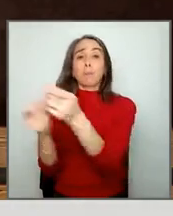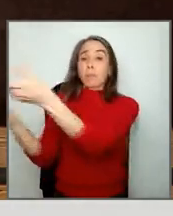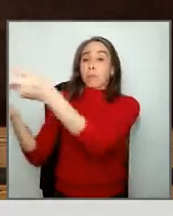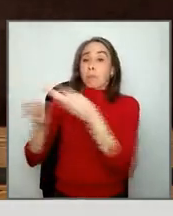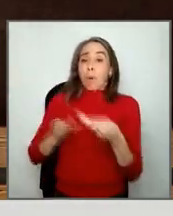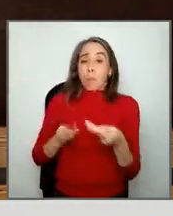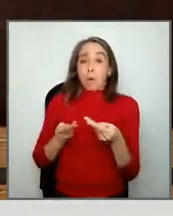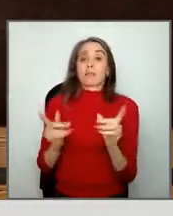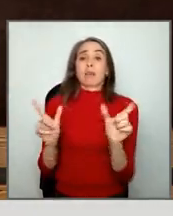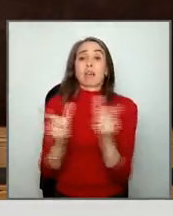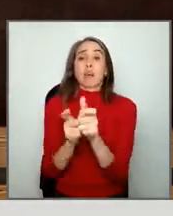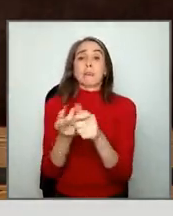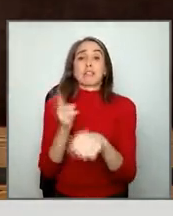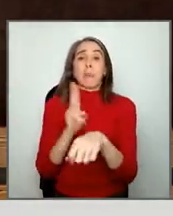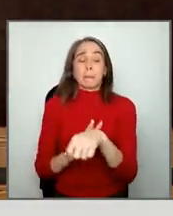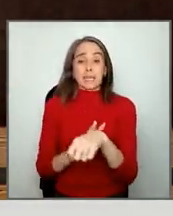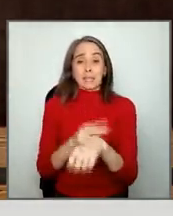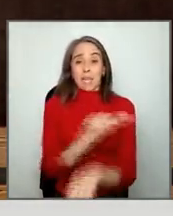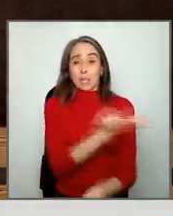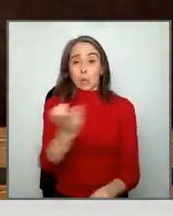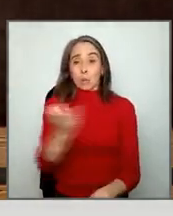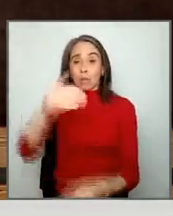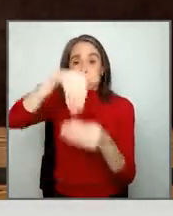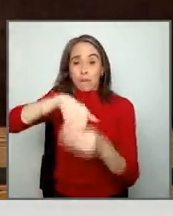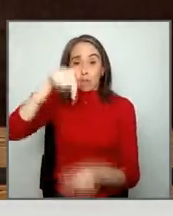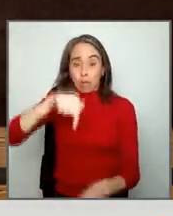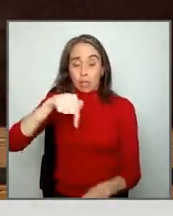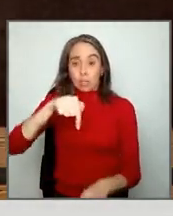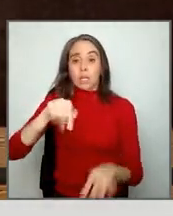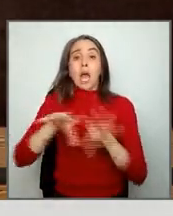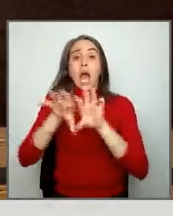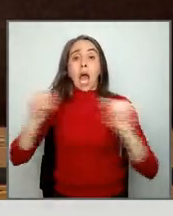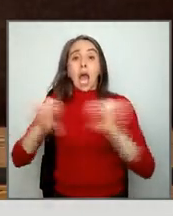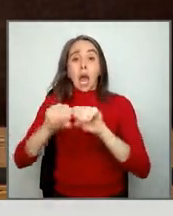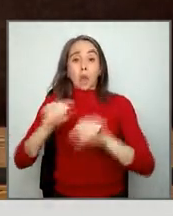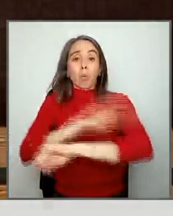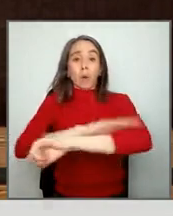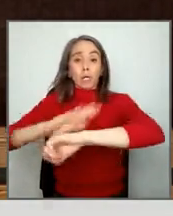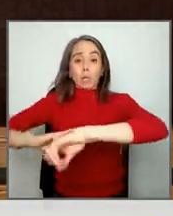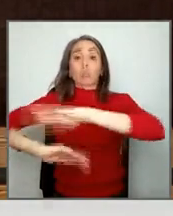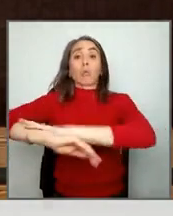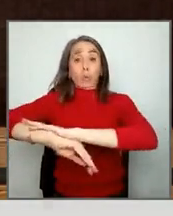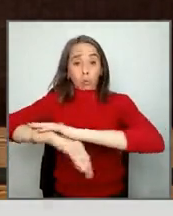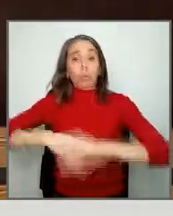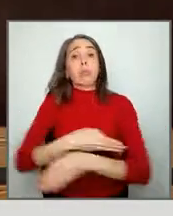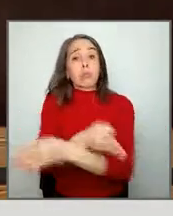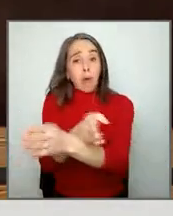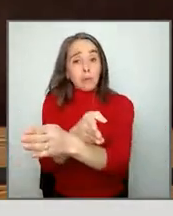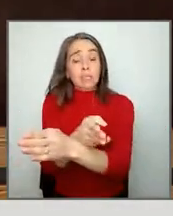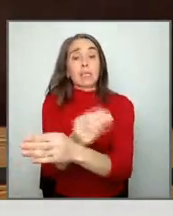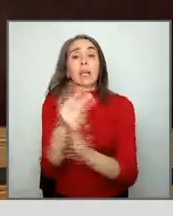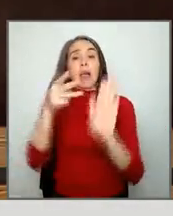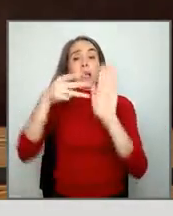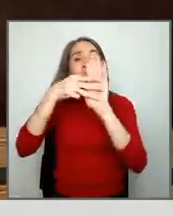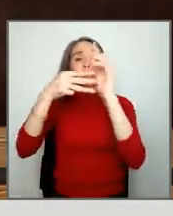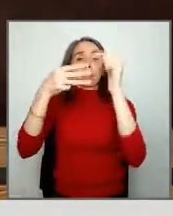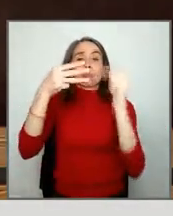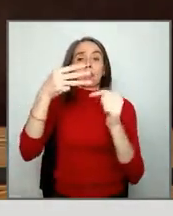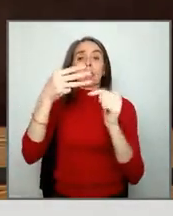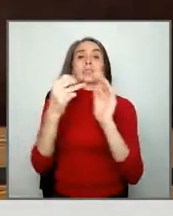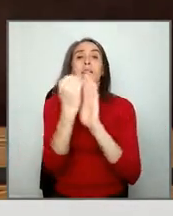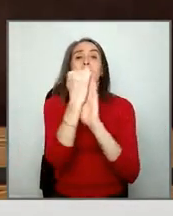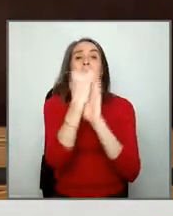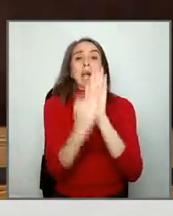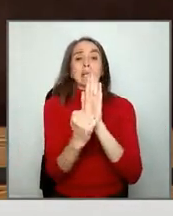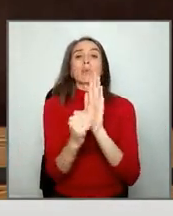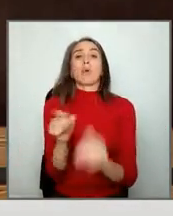a votación hoy contiene acuerdos transversales en la mayoría de los artículos tales como los tres artículos referidos a sitios prioritarios